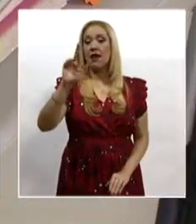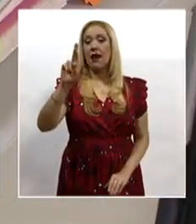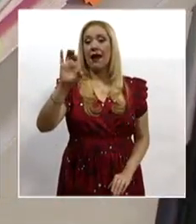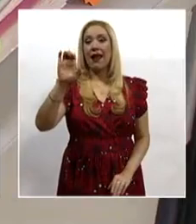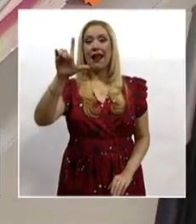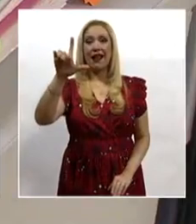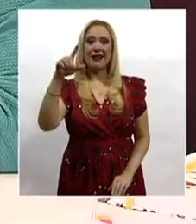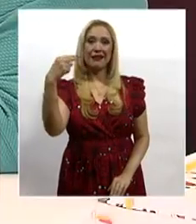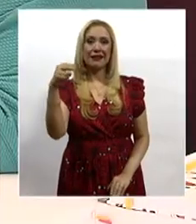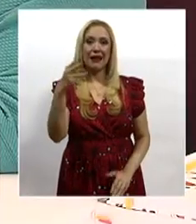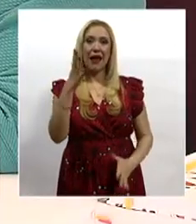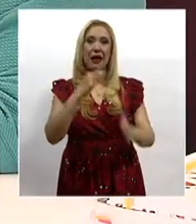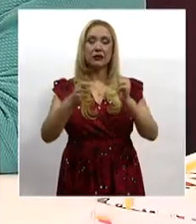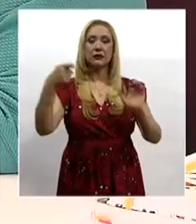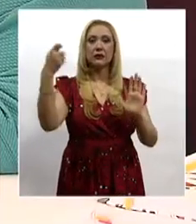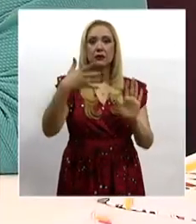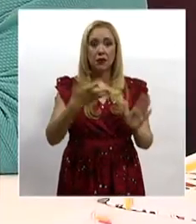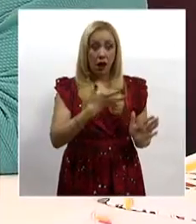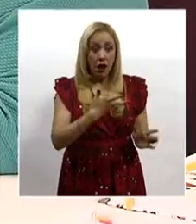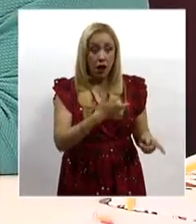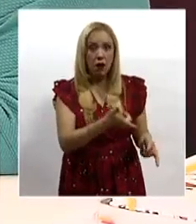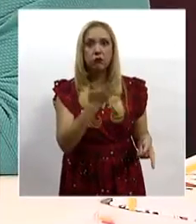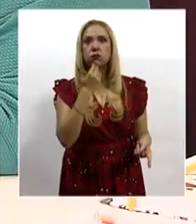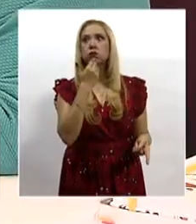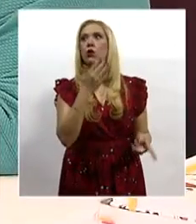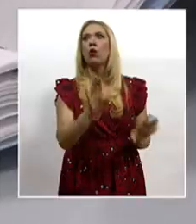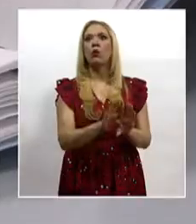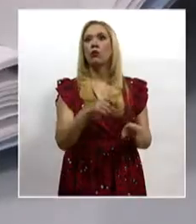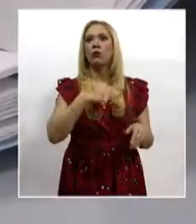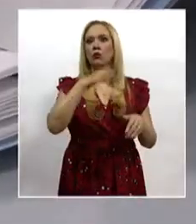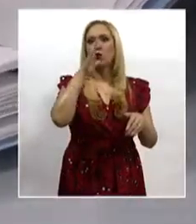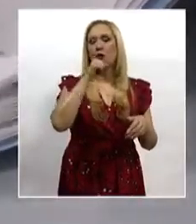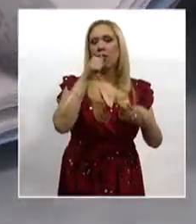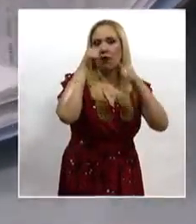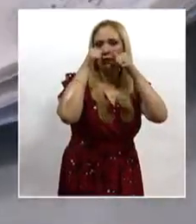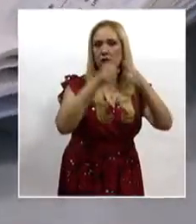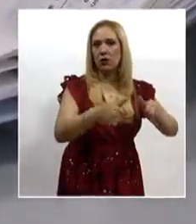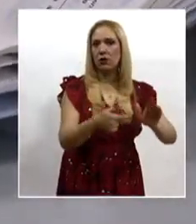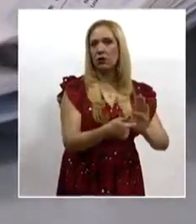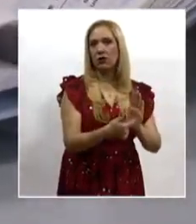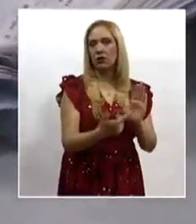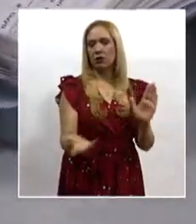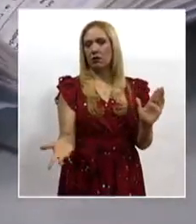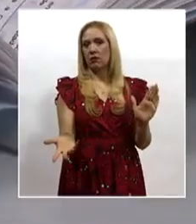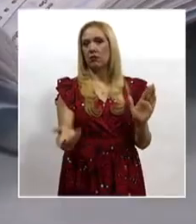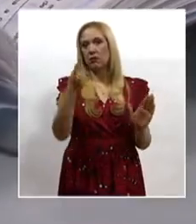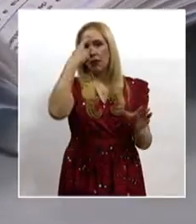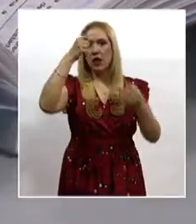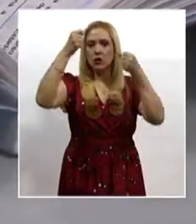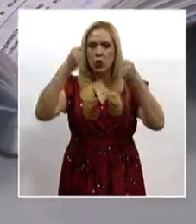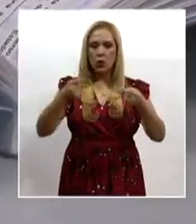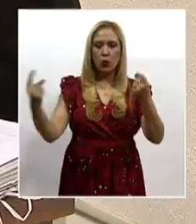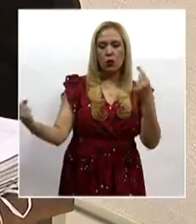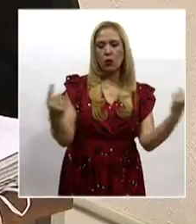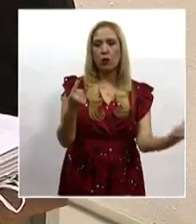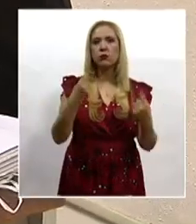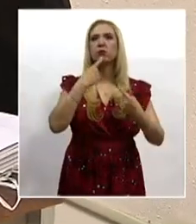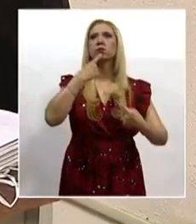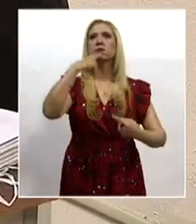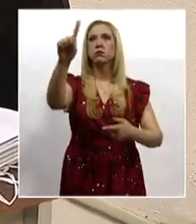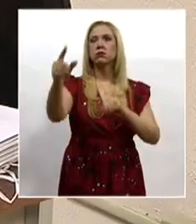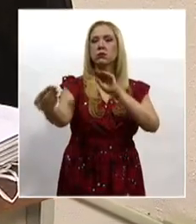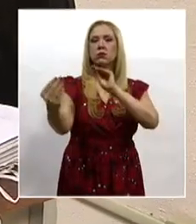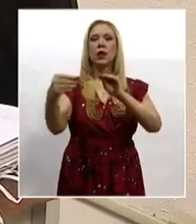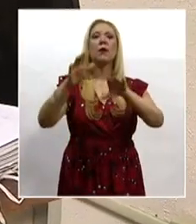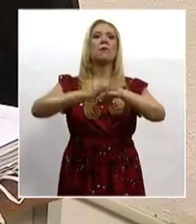a través de dicho portal dota de certeza jurídica la actuación procesal y a las partes, ya que permite al receptor constatar de manera